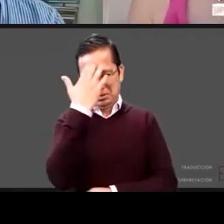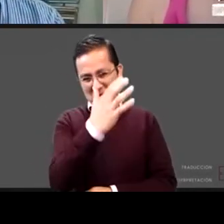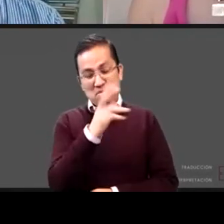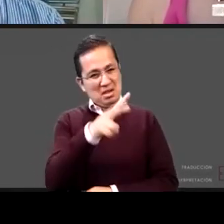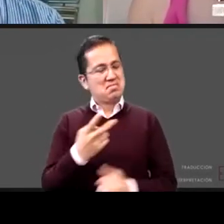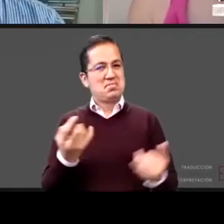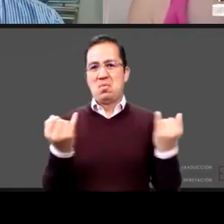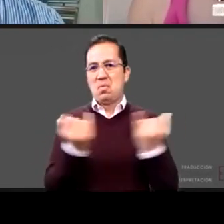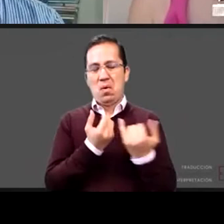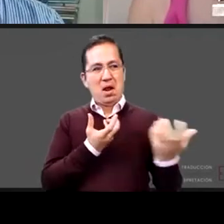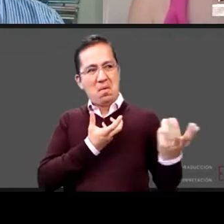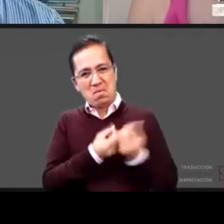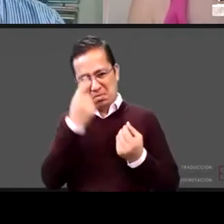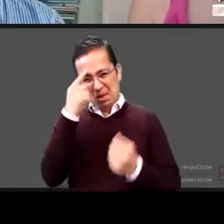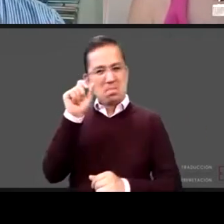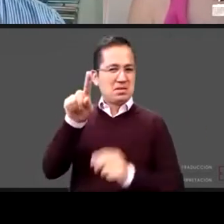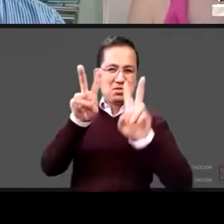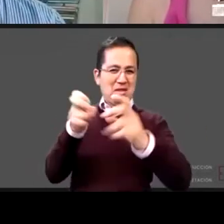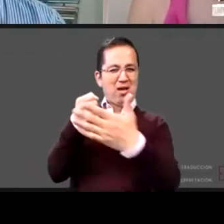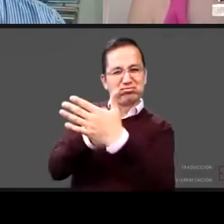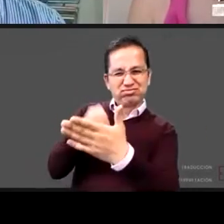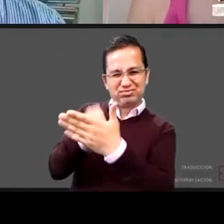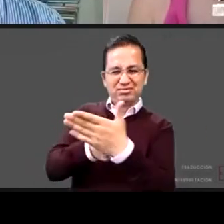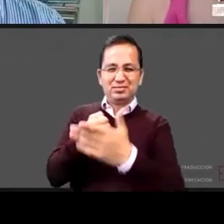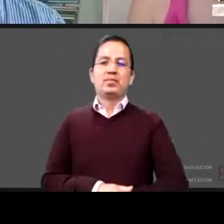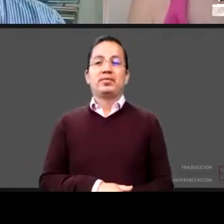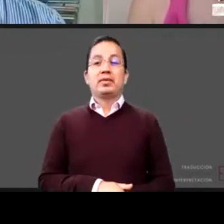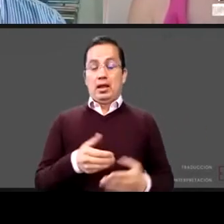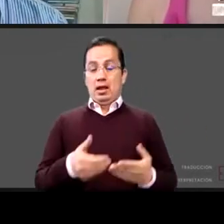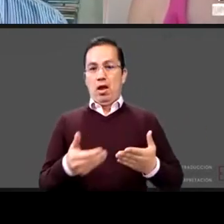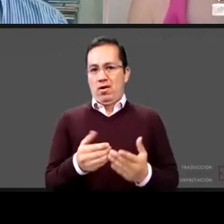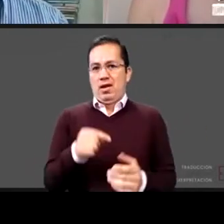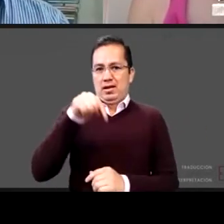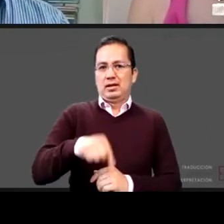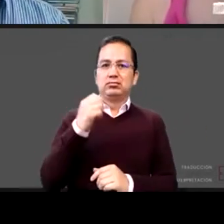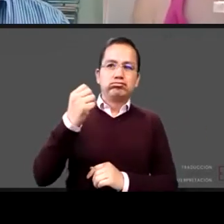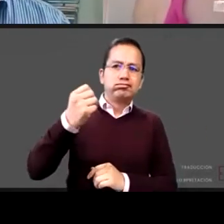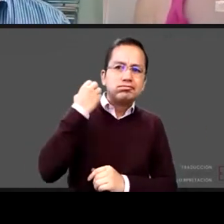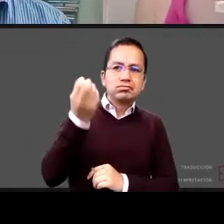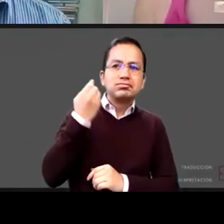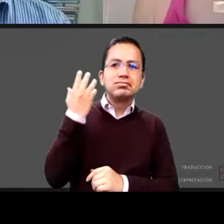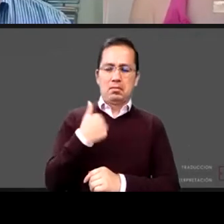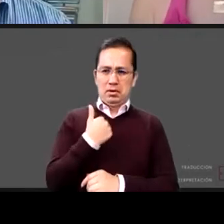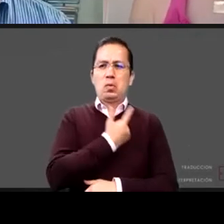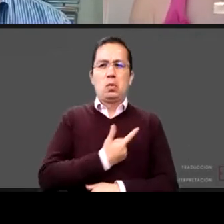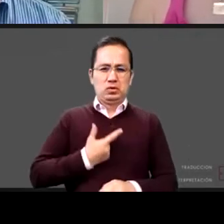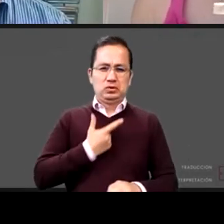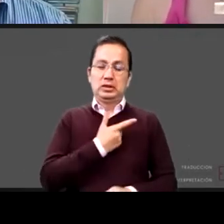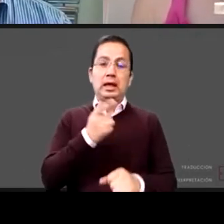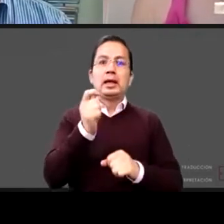batallas. Y un gusto estar aquí en este seminario sobre castigo corporal.